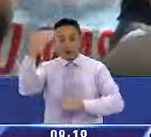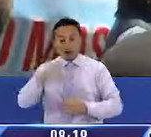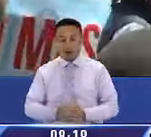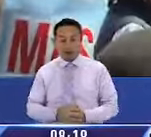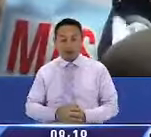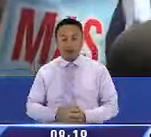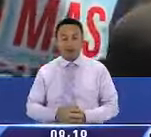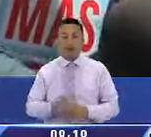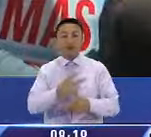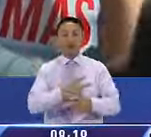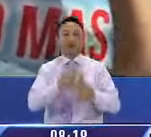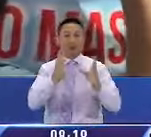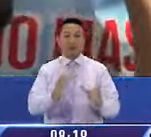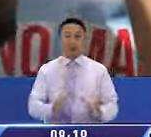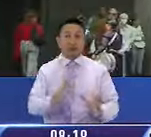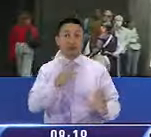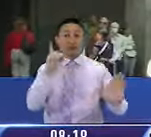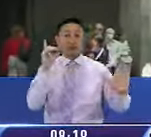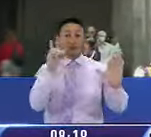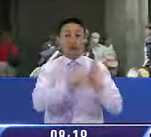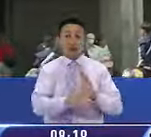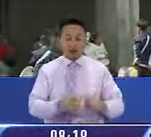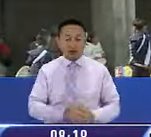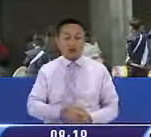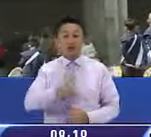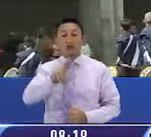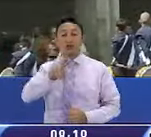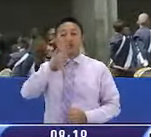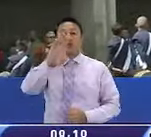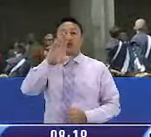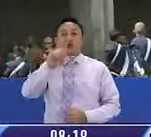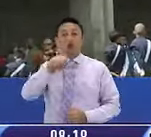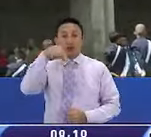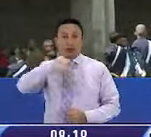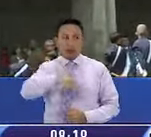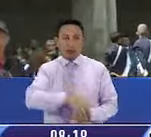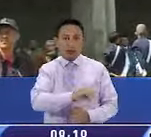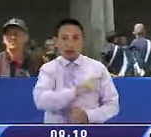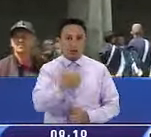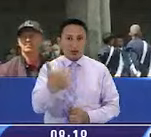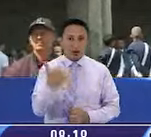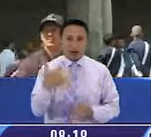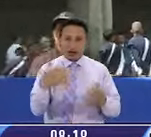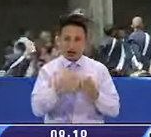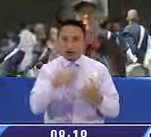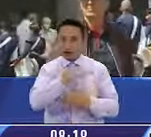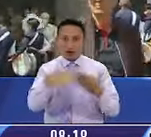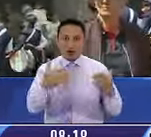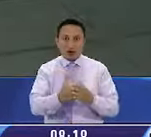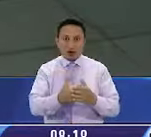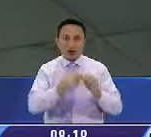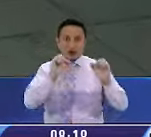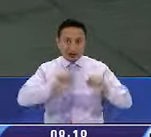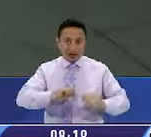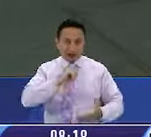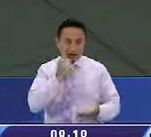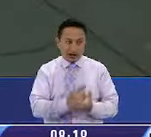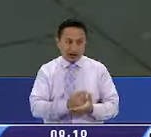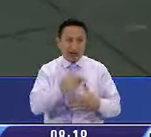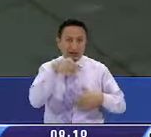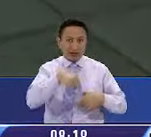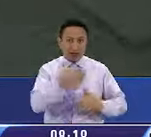algunos ediles. Allí denunciaron que la Unidad de Bienestar Animal no contaría con todos los equipos necesarios para un